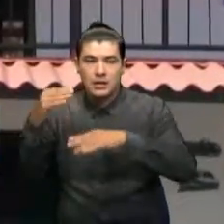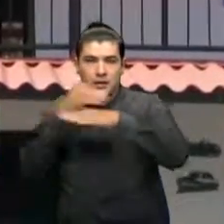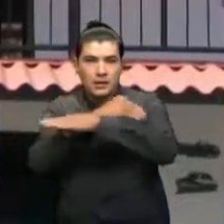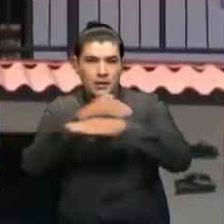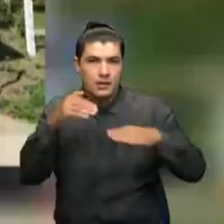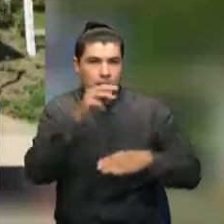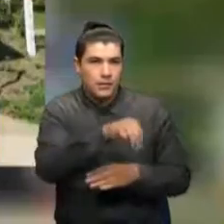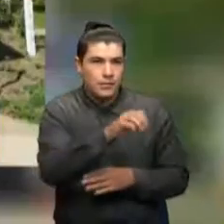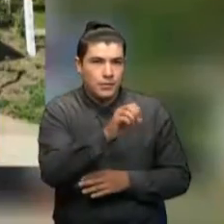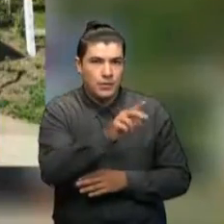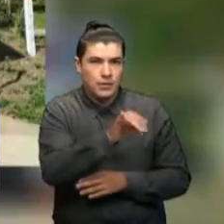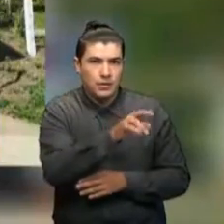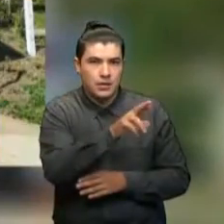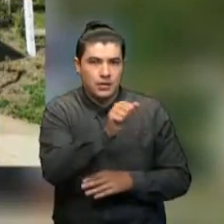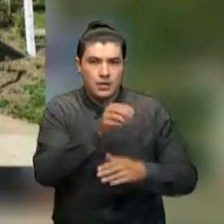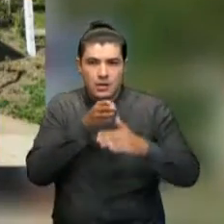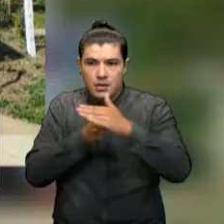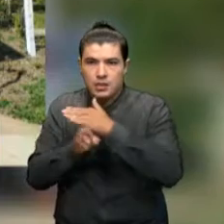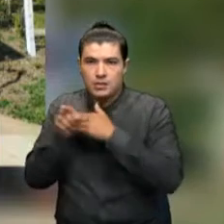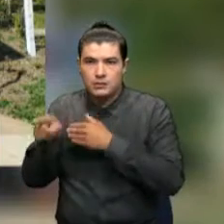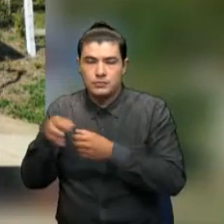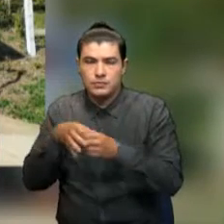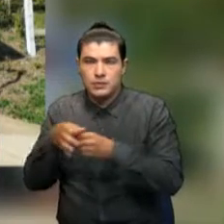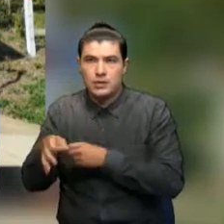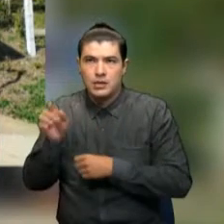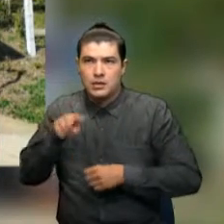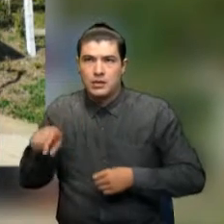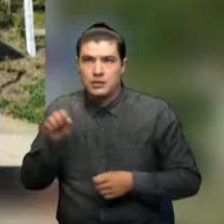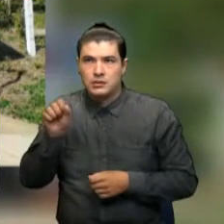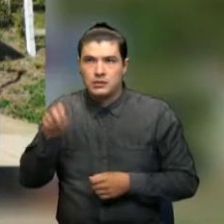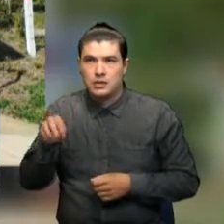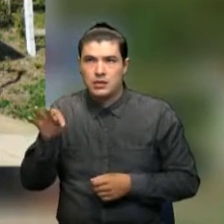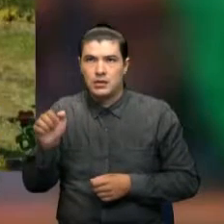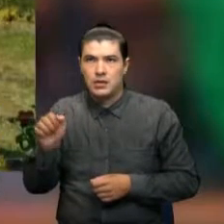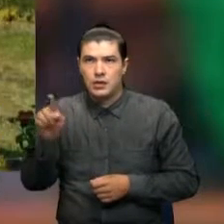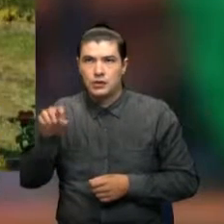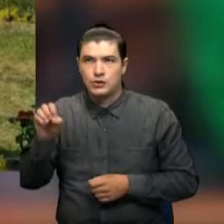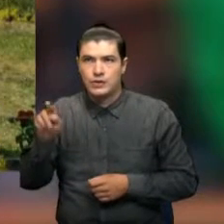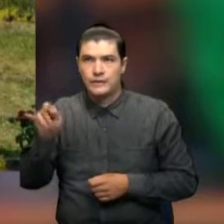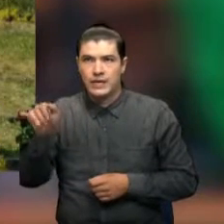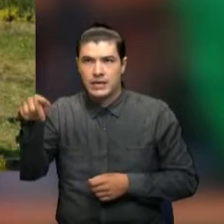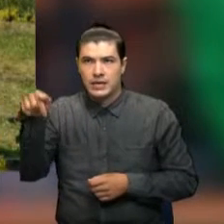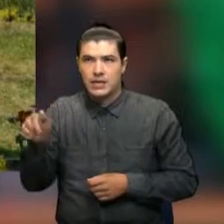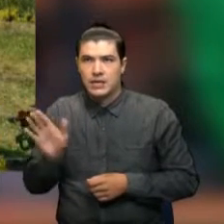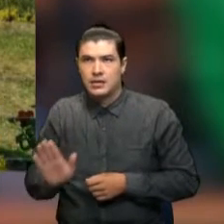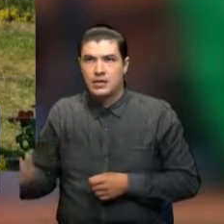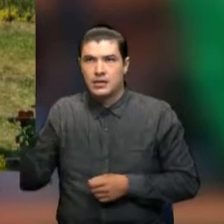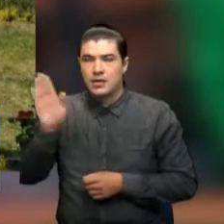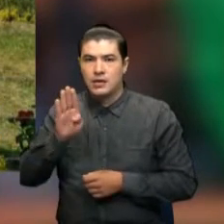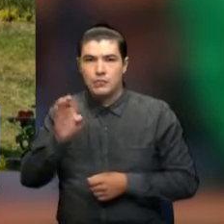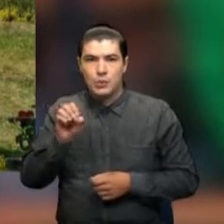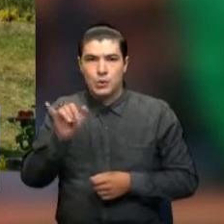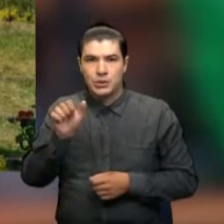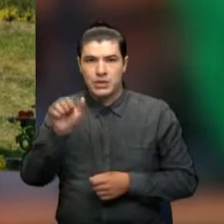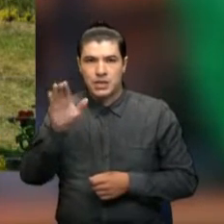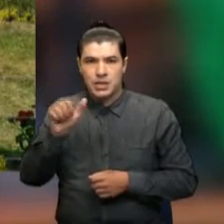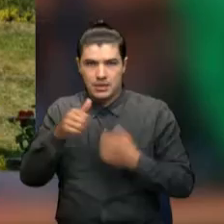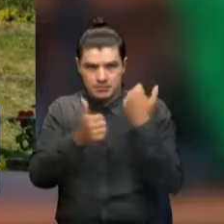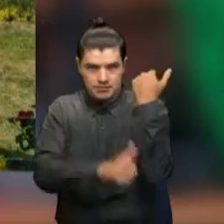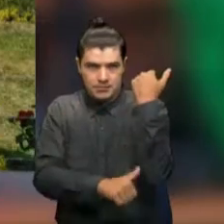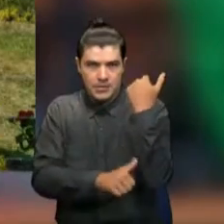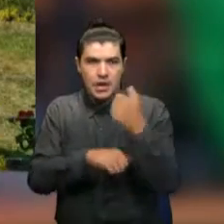que de Moniquirá conduce a la población de Santa Sofía en el departamento de Boyacá. Y ya han sido muchísimos